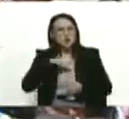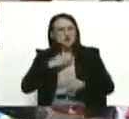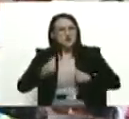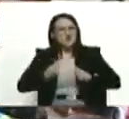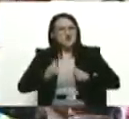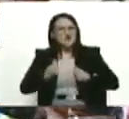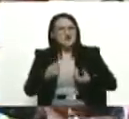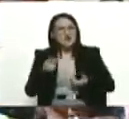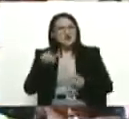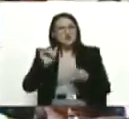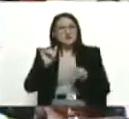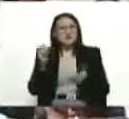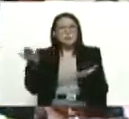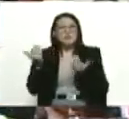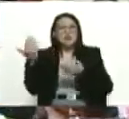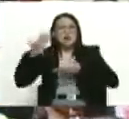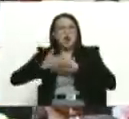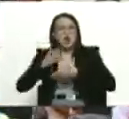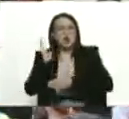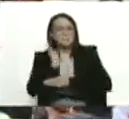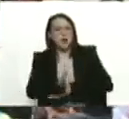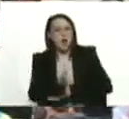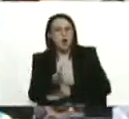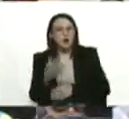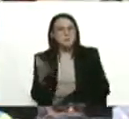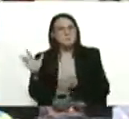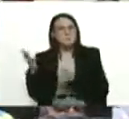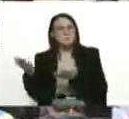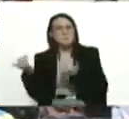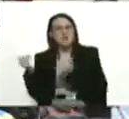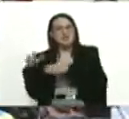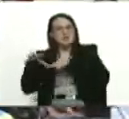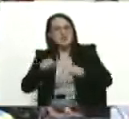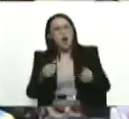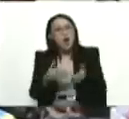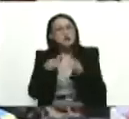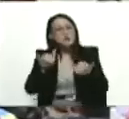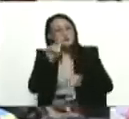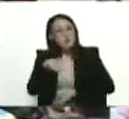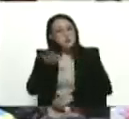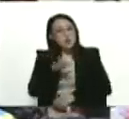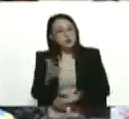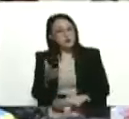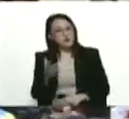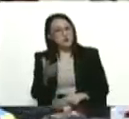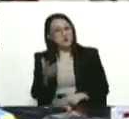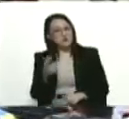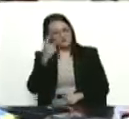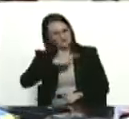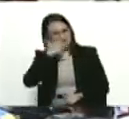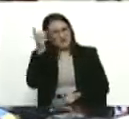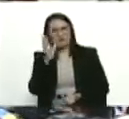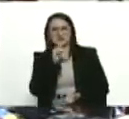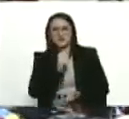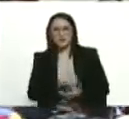pidieron sanciones, bloqueos, después que pidieron invasiones contra ese mismo pueblo? Inmorales es lo que son.